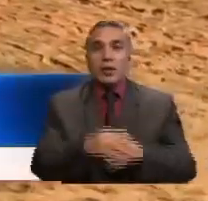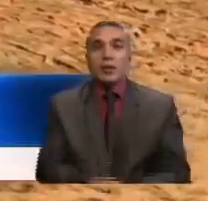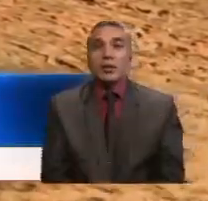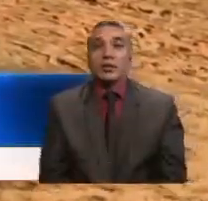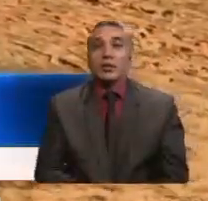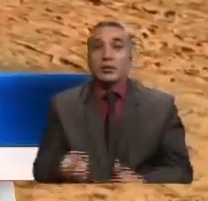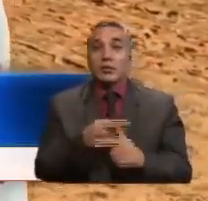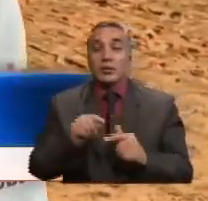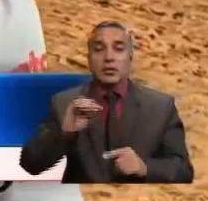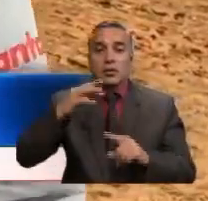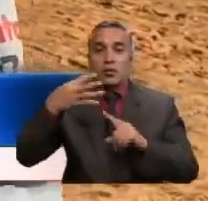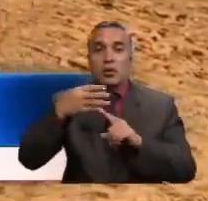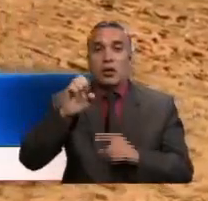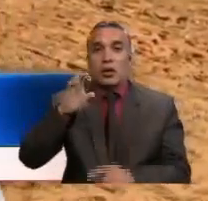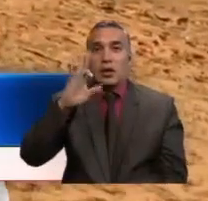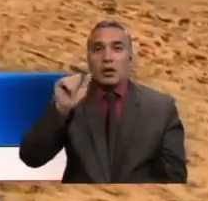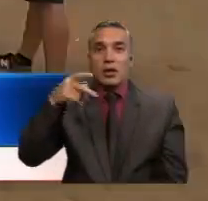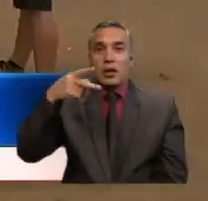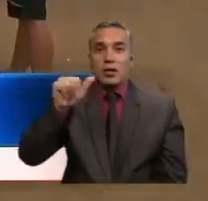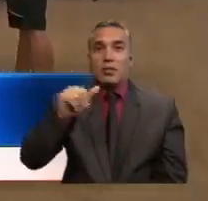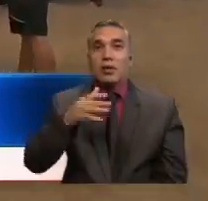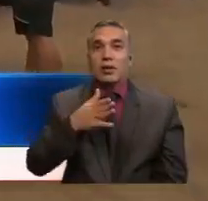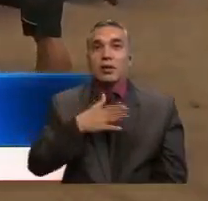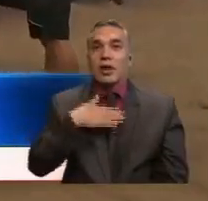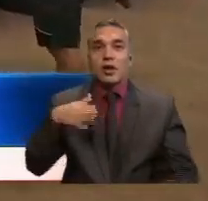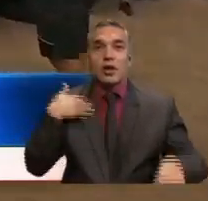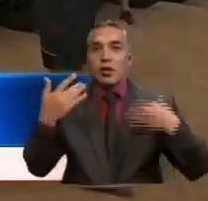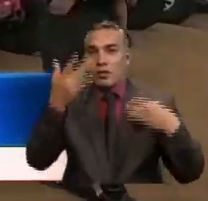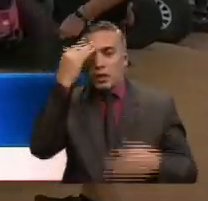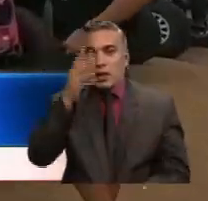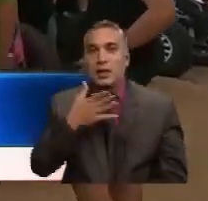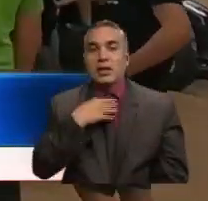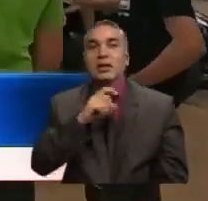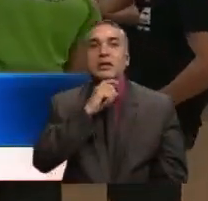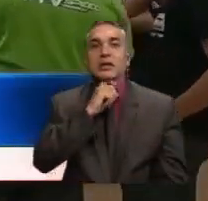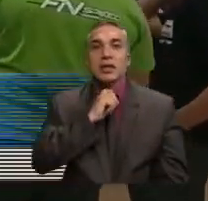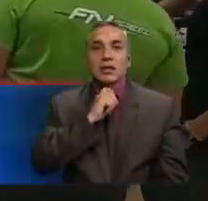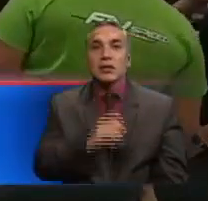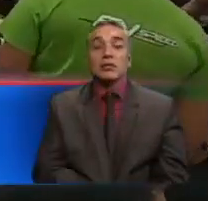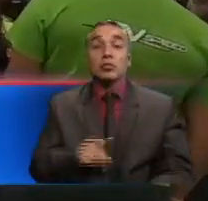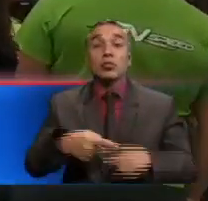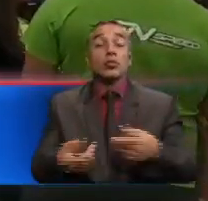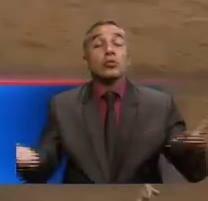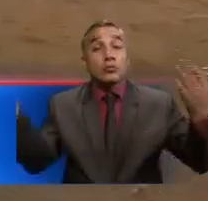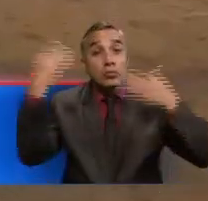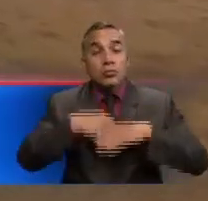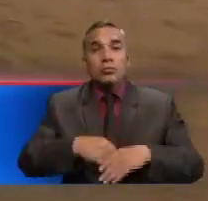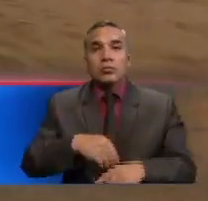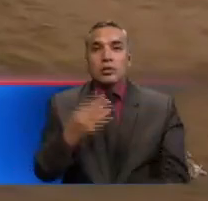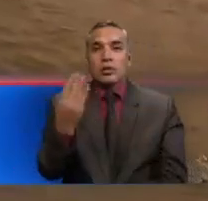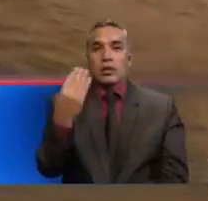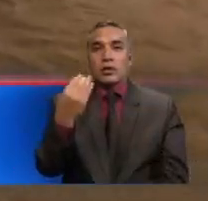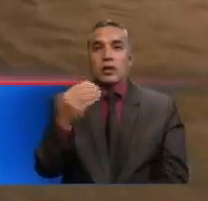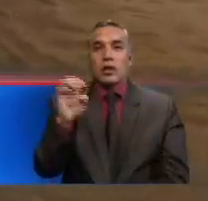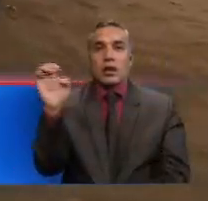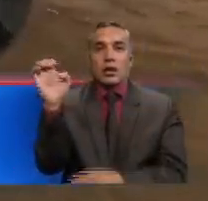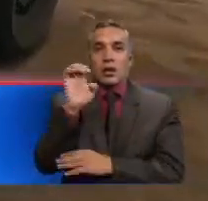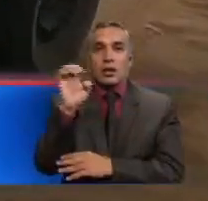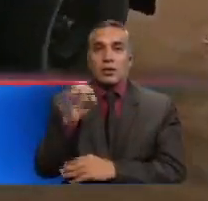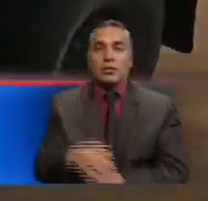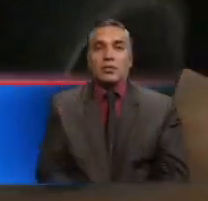4, contento porque sale seco. El icónico rally culminará el próximo día 14 de